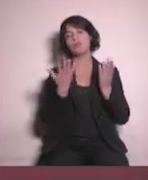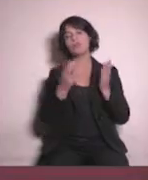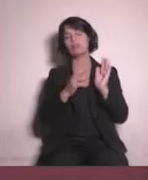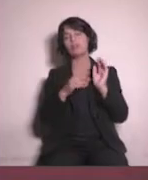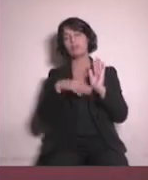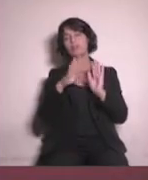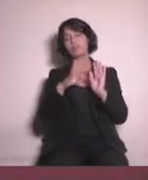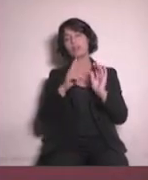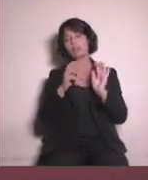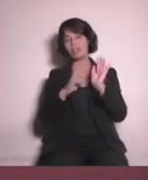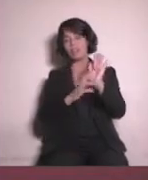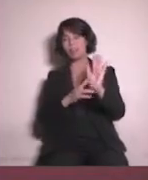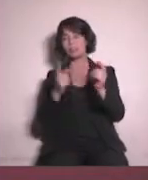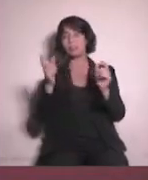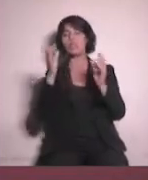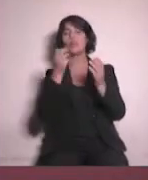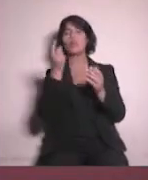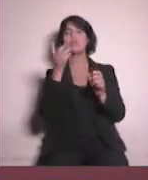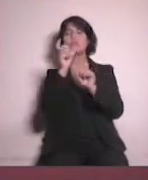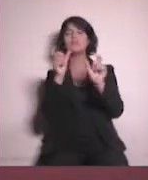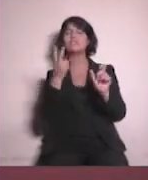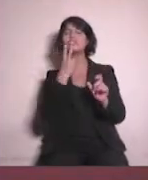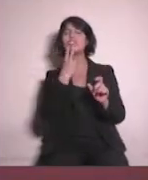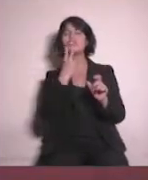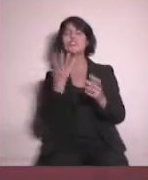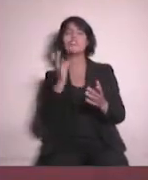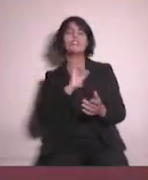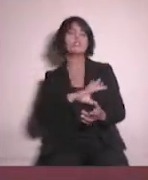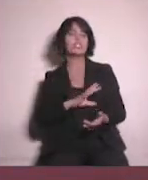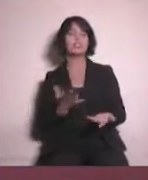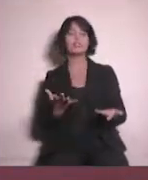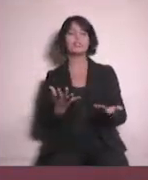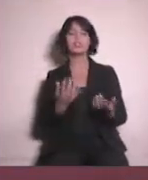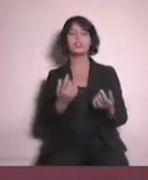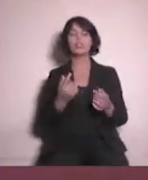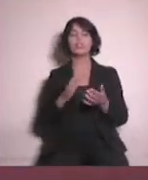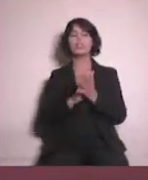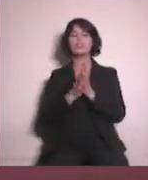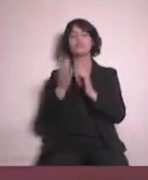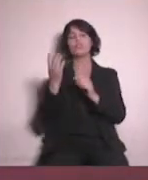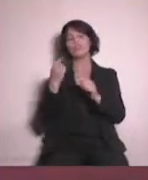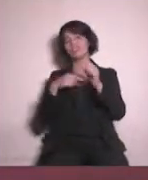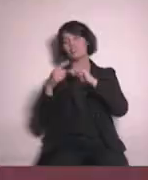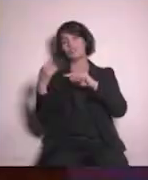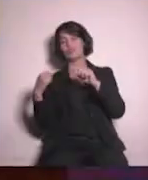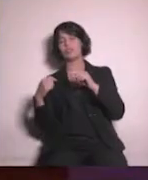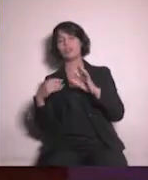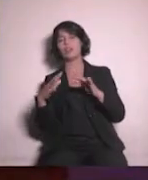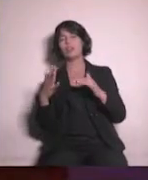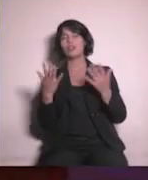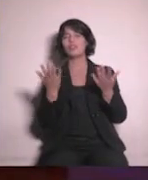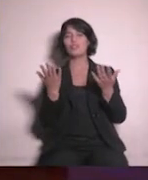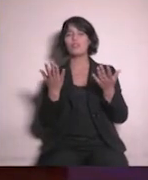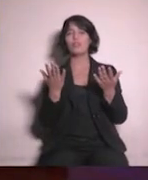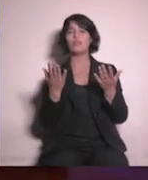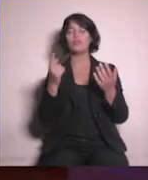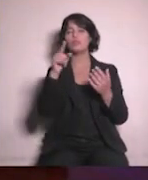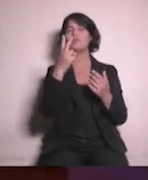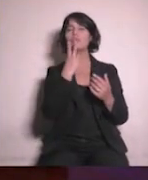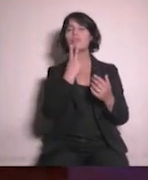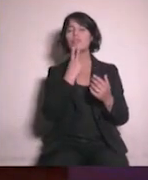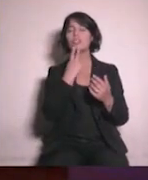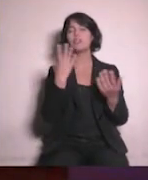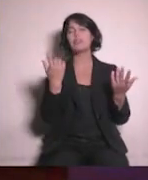cuánto viven los chilenos. Y es la historia de cómo han vivido, más unos factores que dicen cómo vas a vivir o